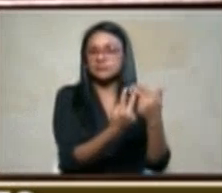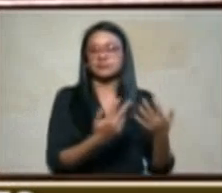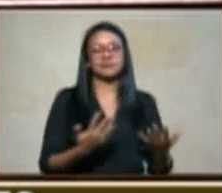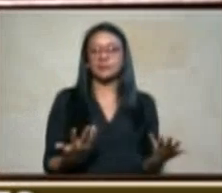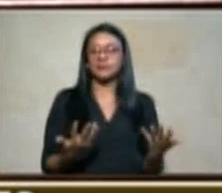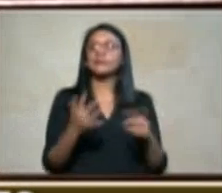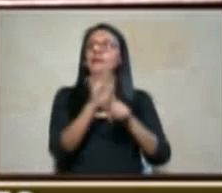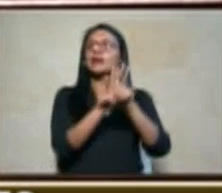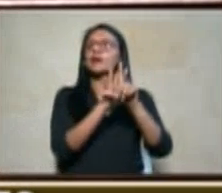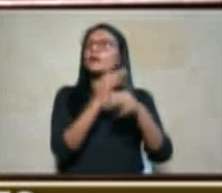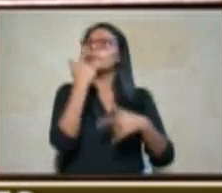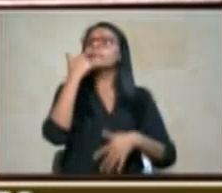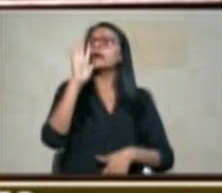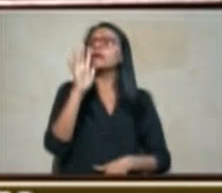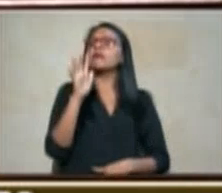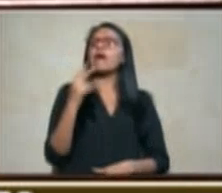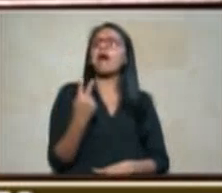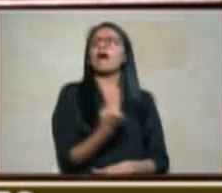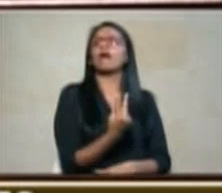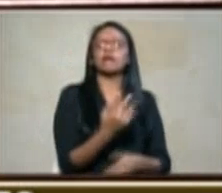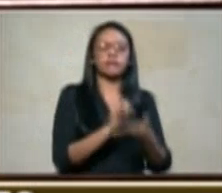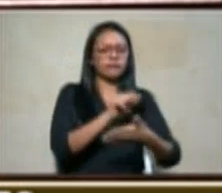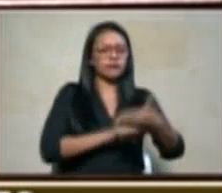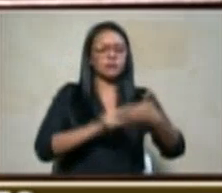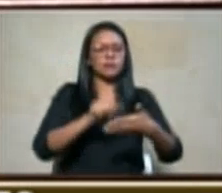pero aparecieron firmando escrituras.